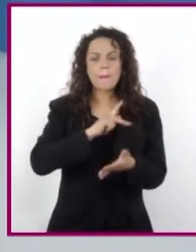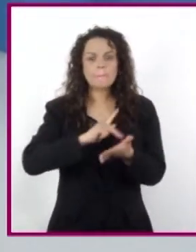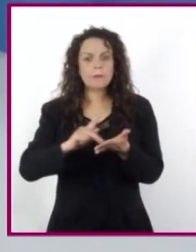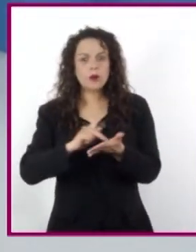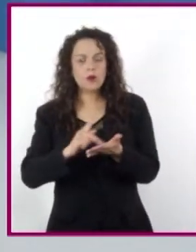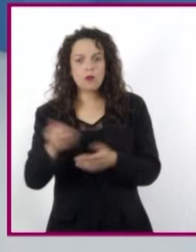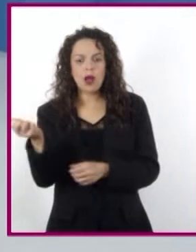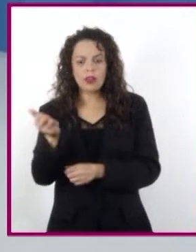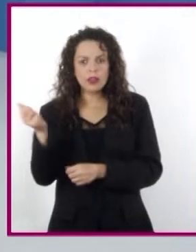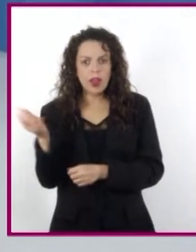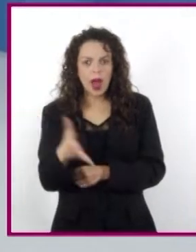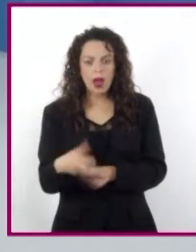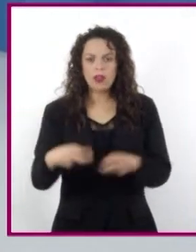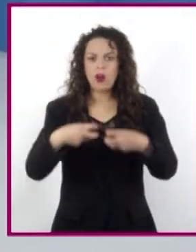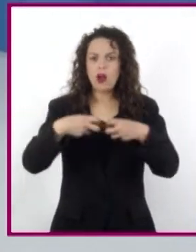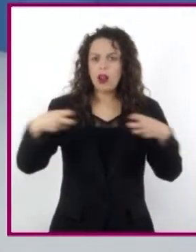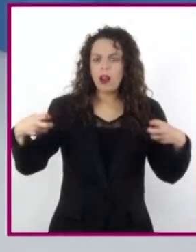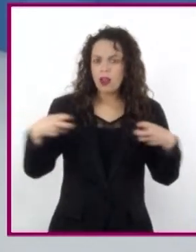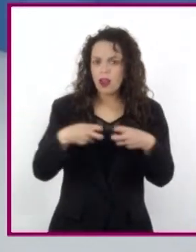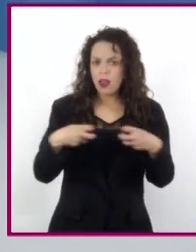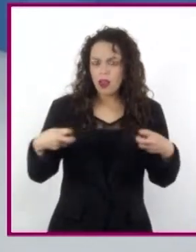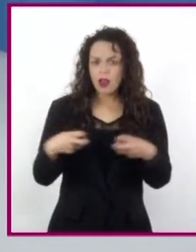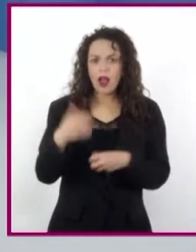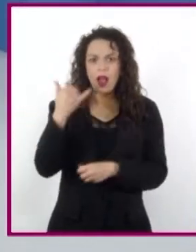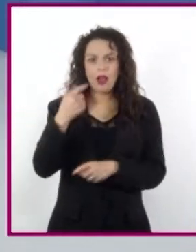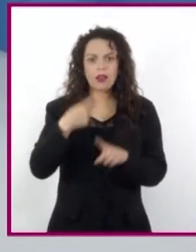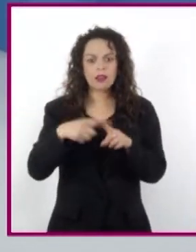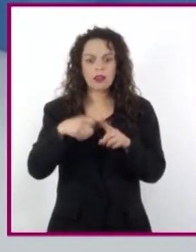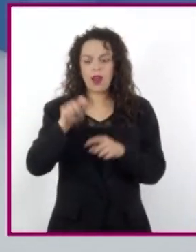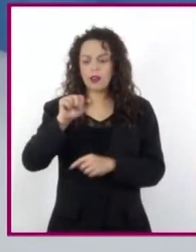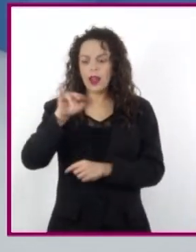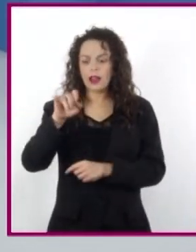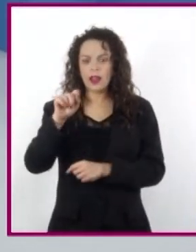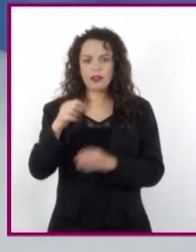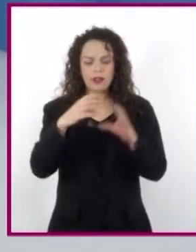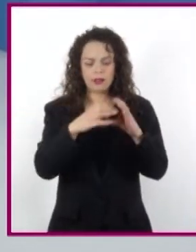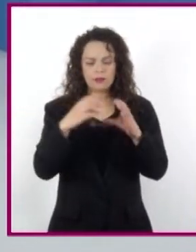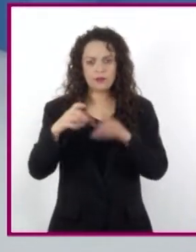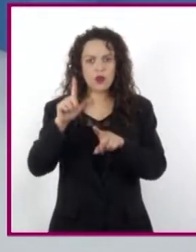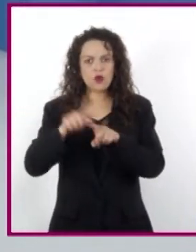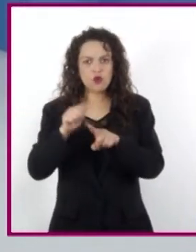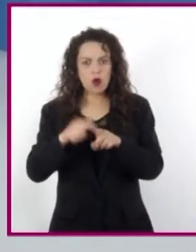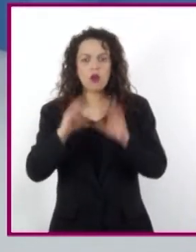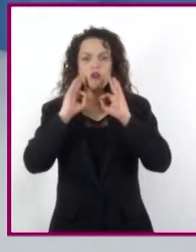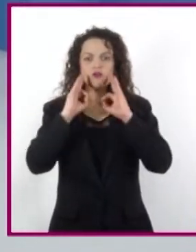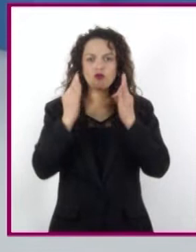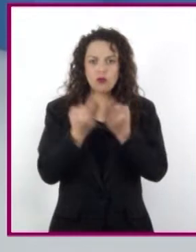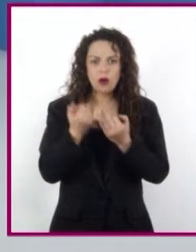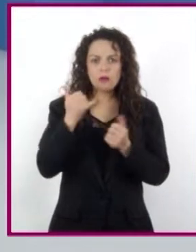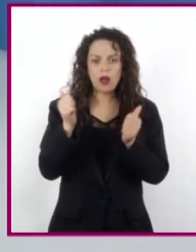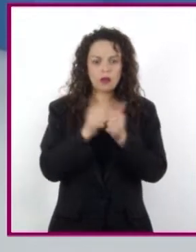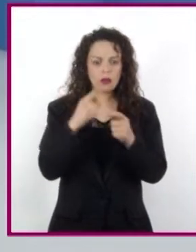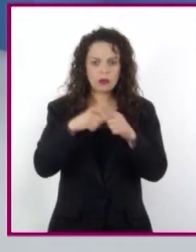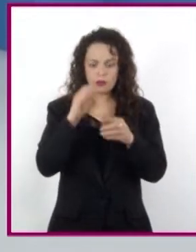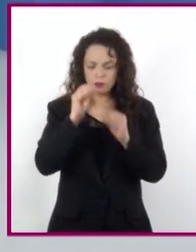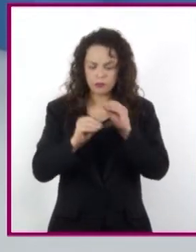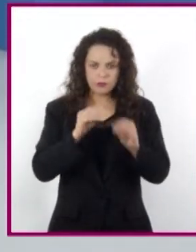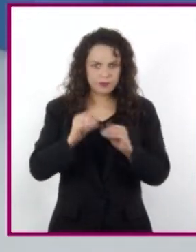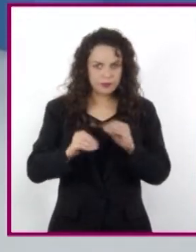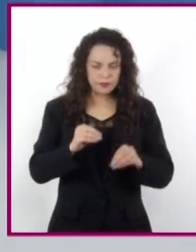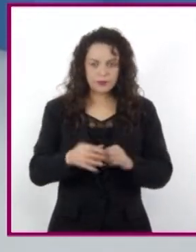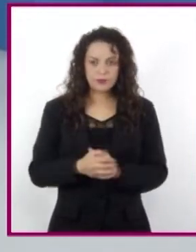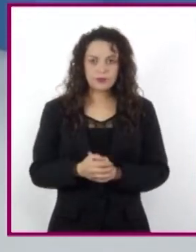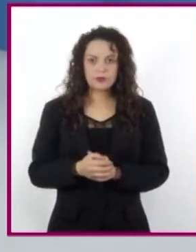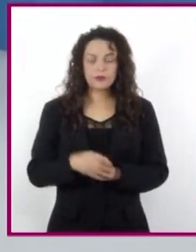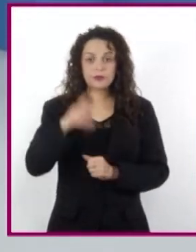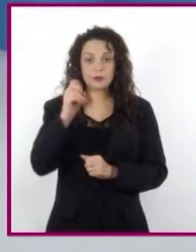dados, ligas y tarjetas de diversos tamaños, colores, formas y contenido. Debido a una